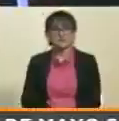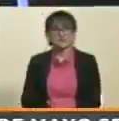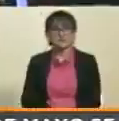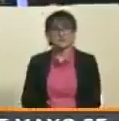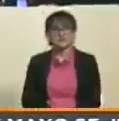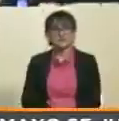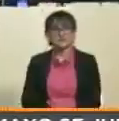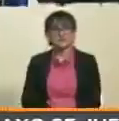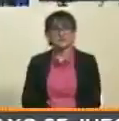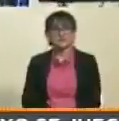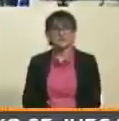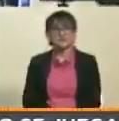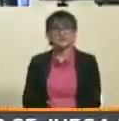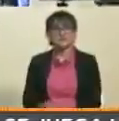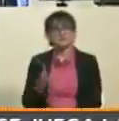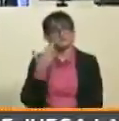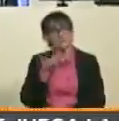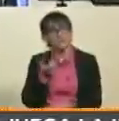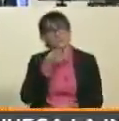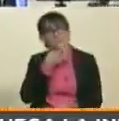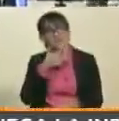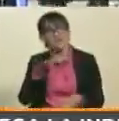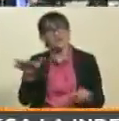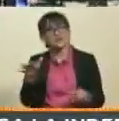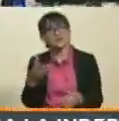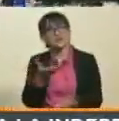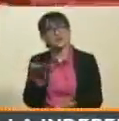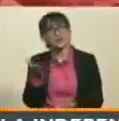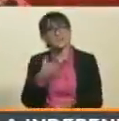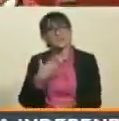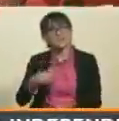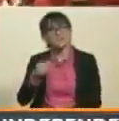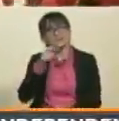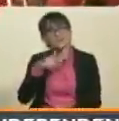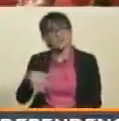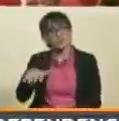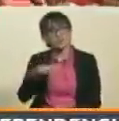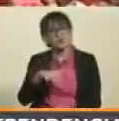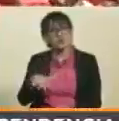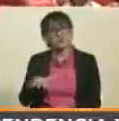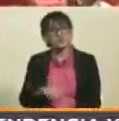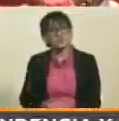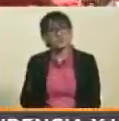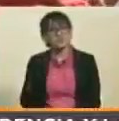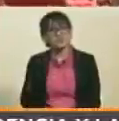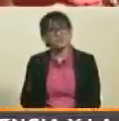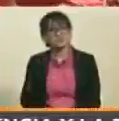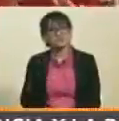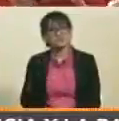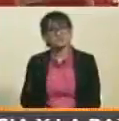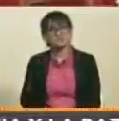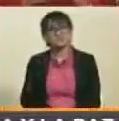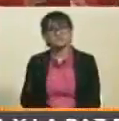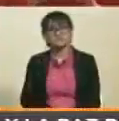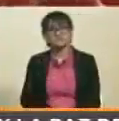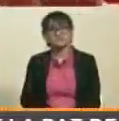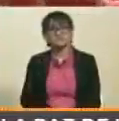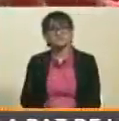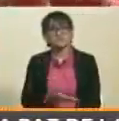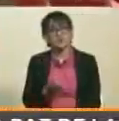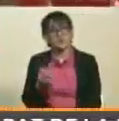Mira qué bien se ven estos muchachos. Ellos son el presidente pueblo, la presidenta pueblo. Ellos son